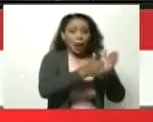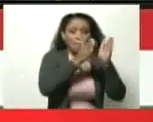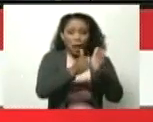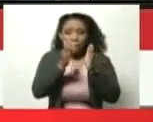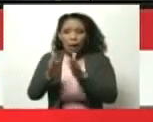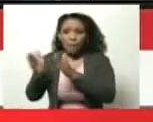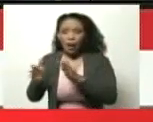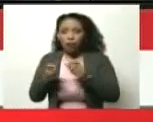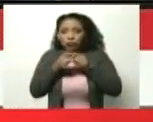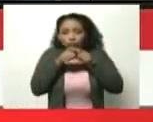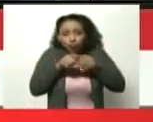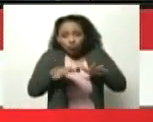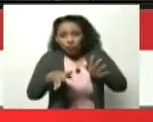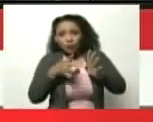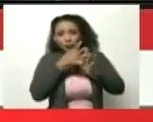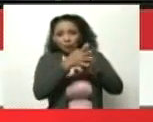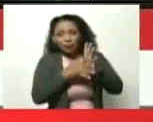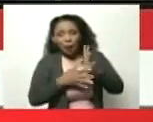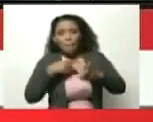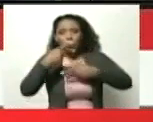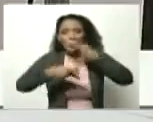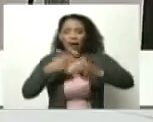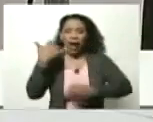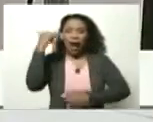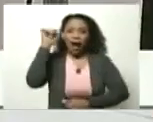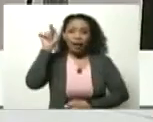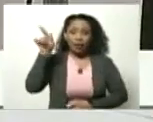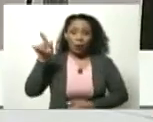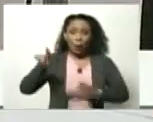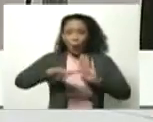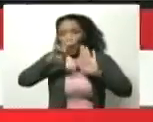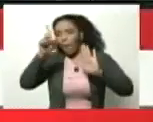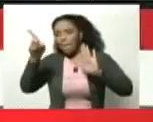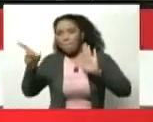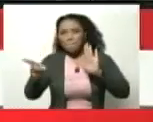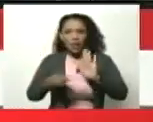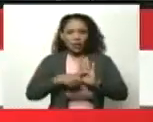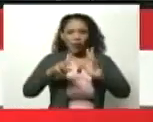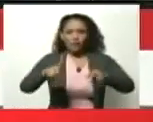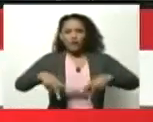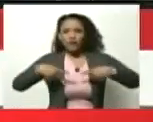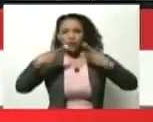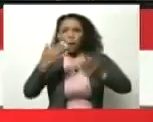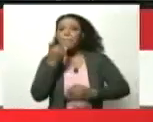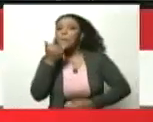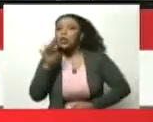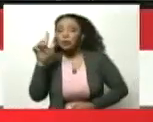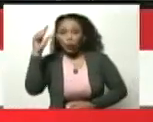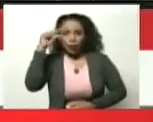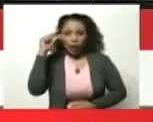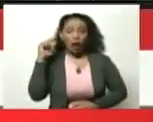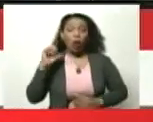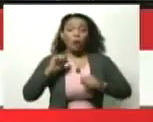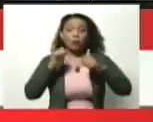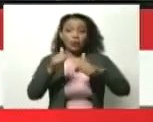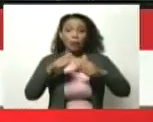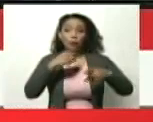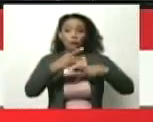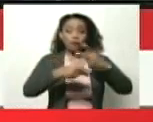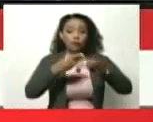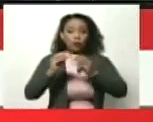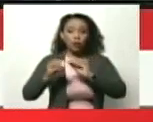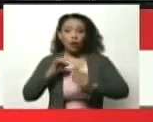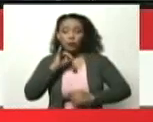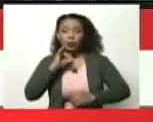con una estructura política que va a estar completamente renovada en los próximos días, apenas procesemos la información,